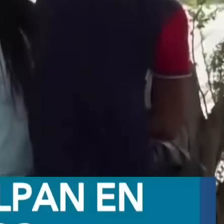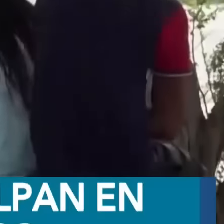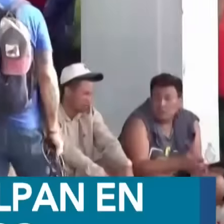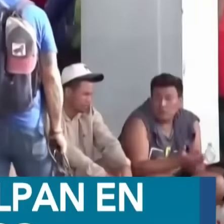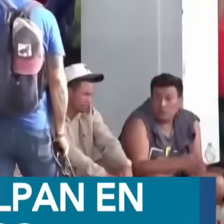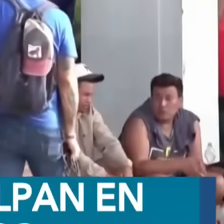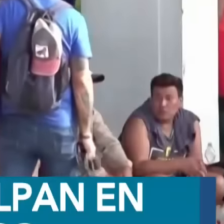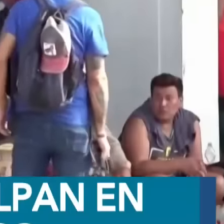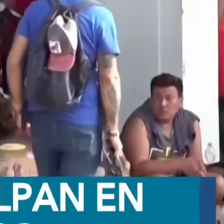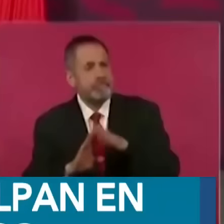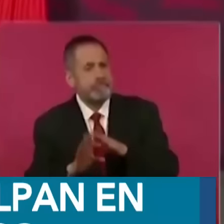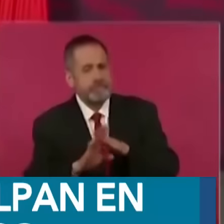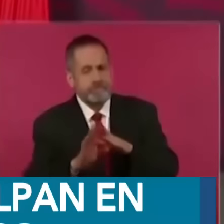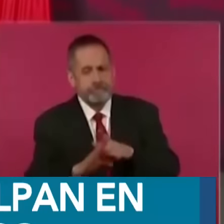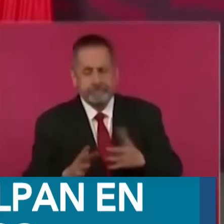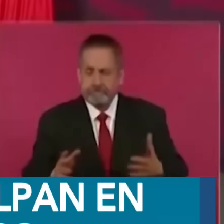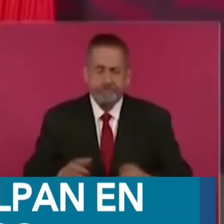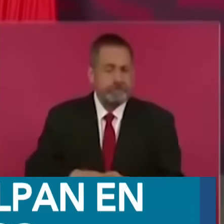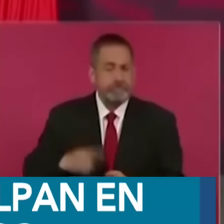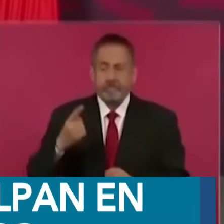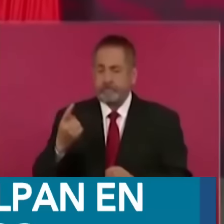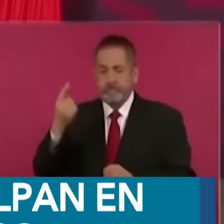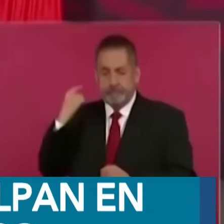Unidos diariamente. La semana pasada